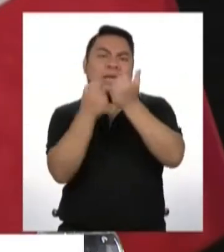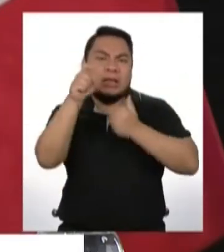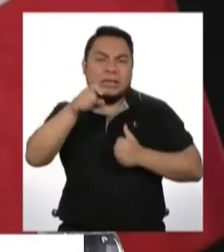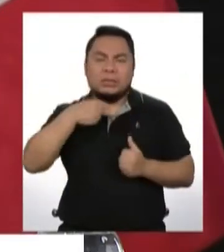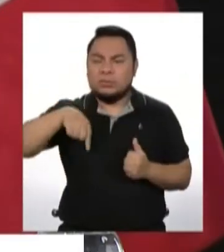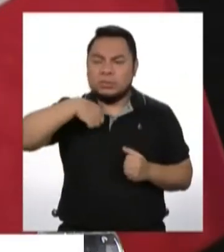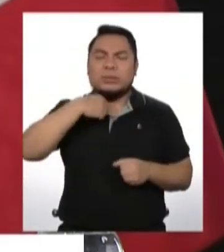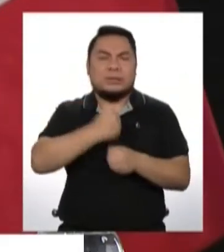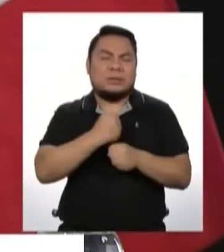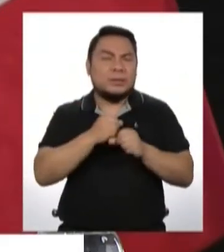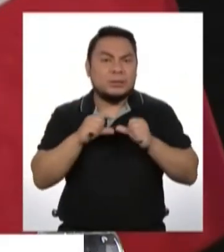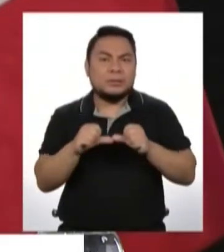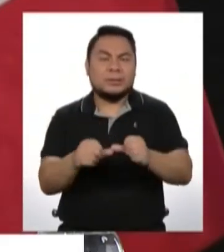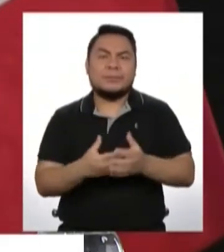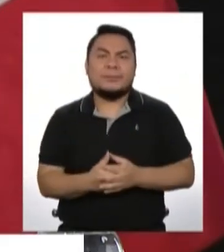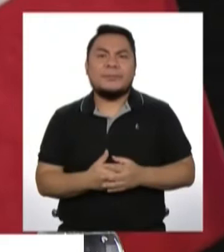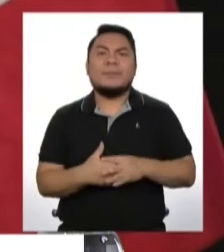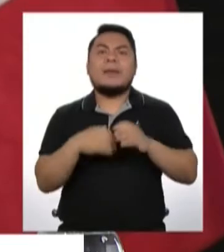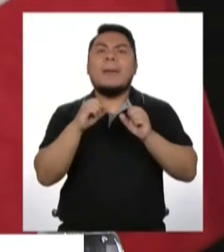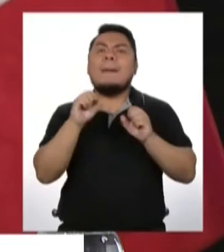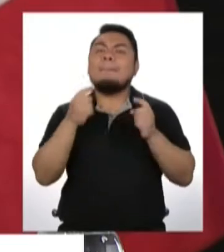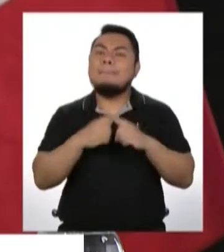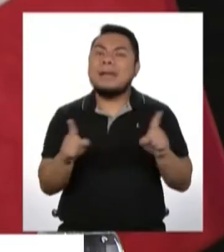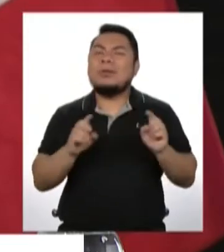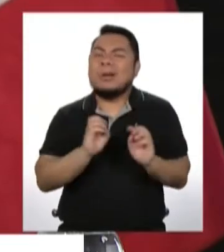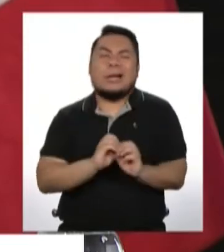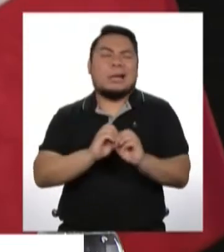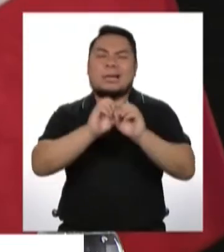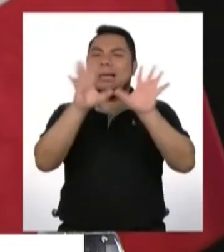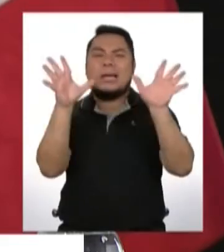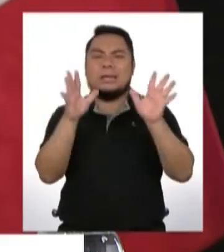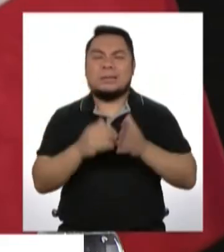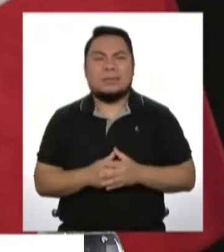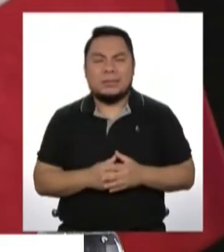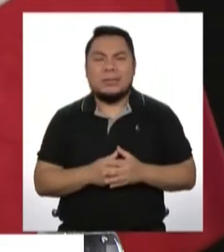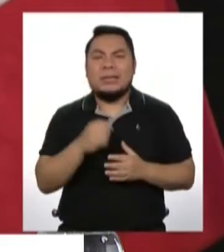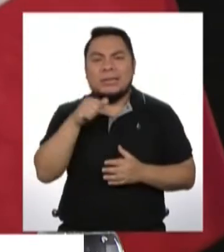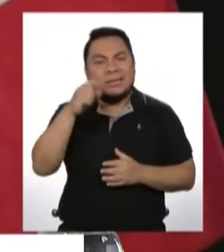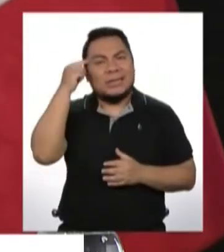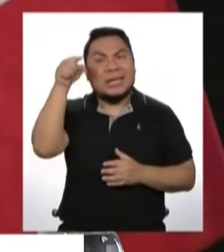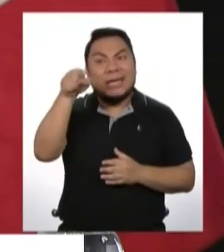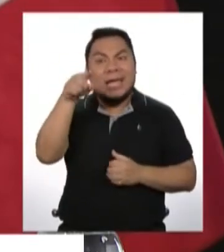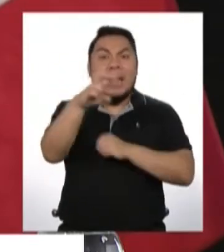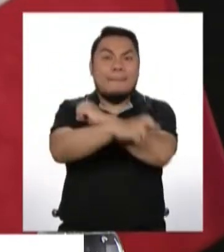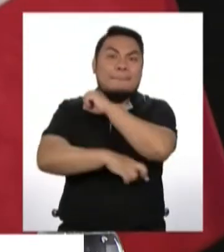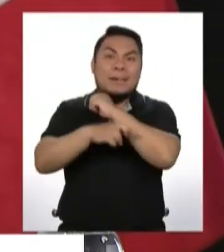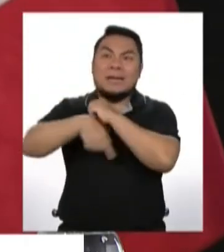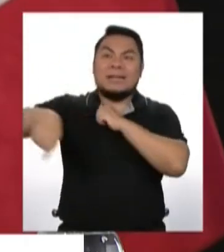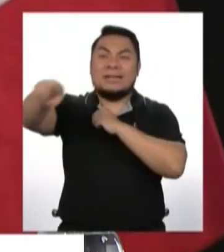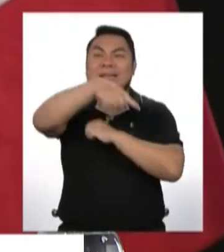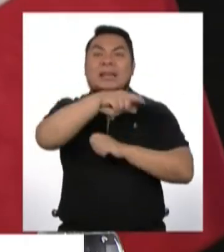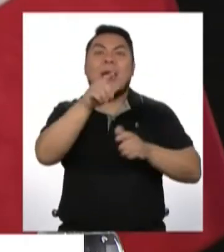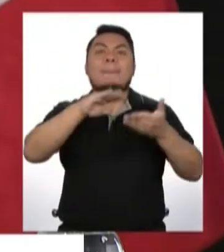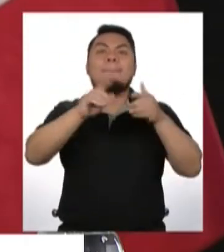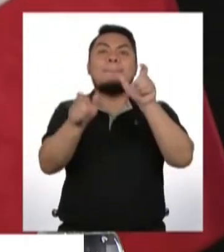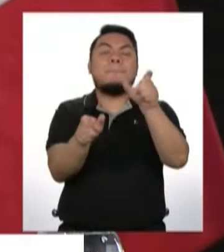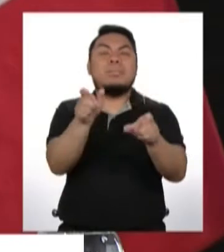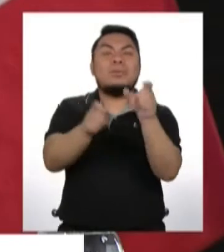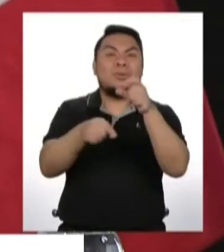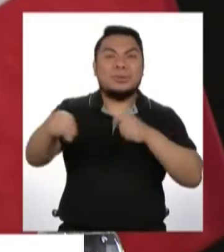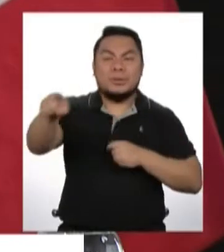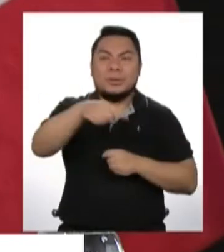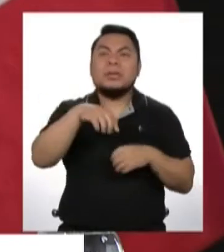estamos trabajando. Pero está claramente identificado. Los países que tienen una población